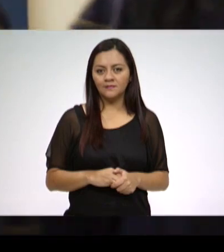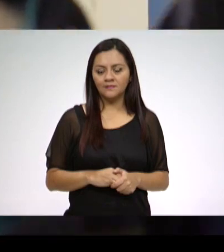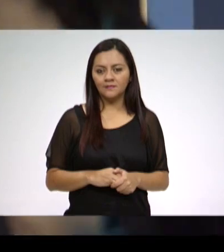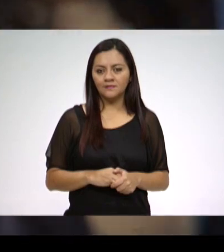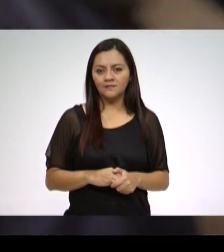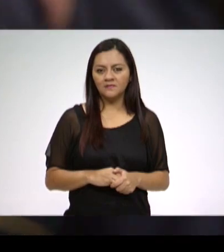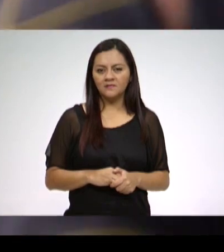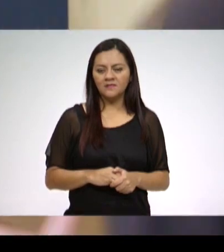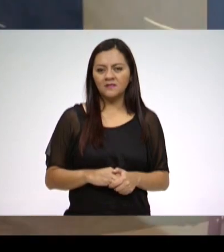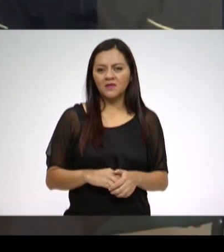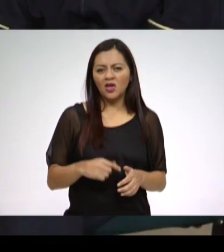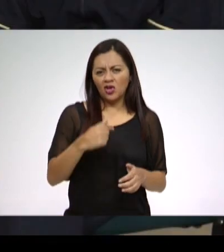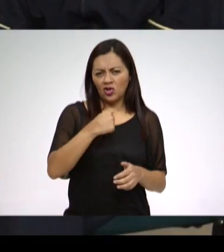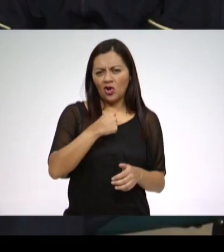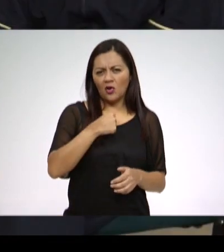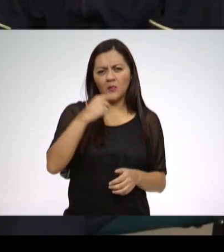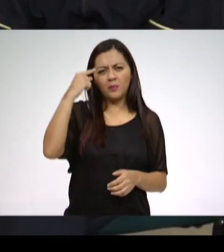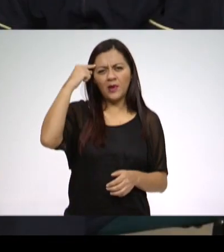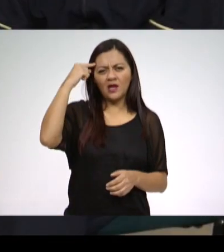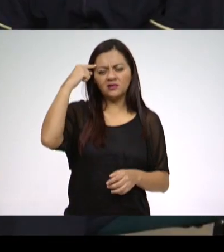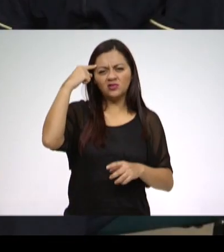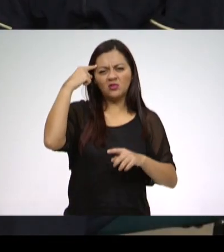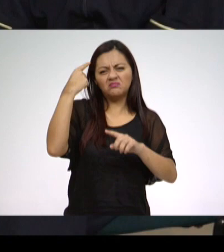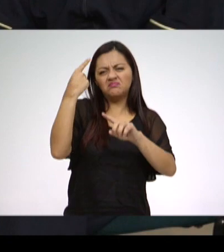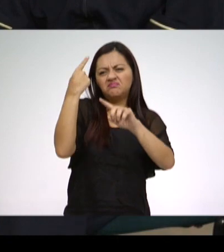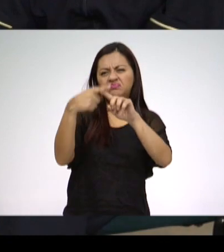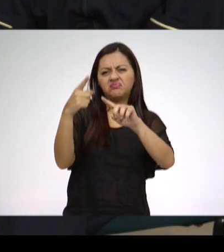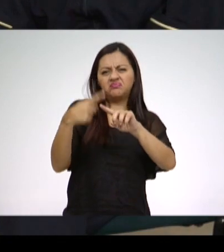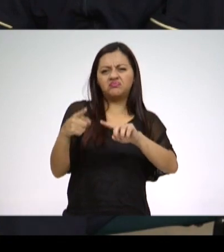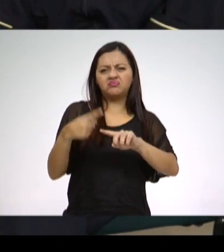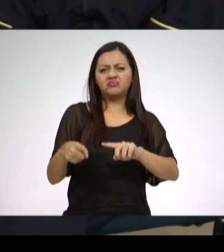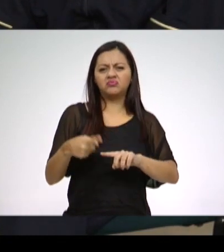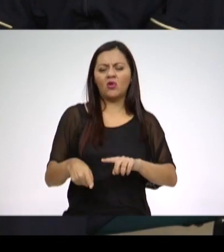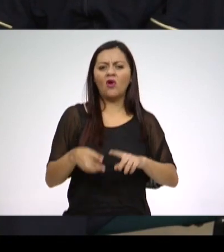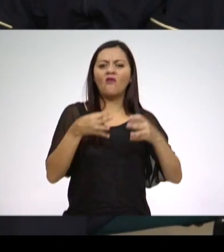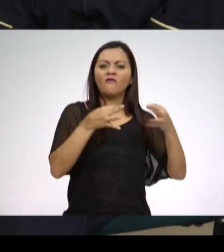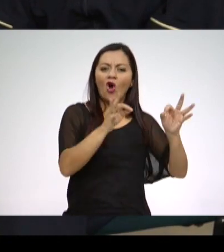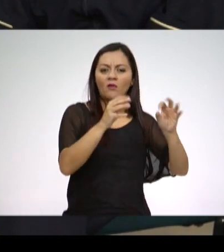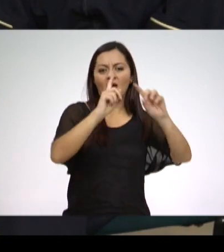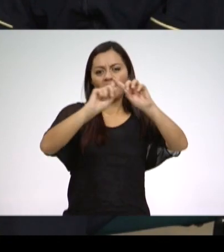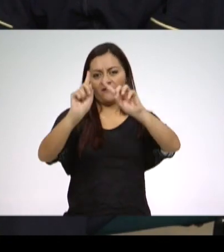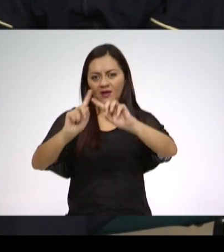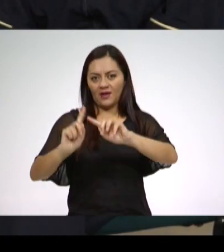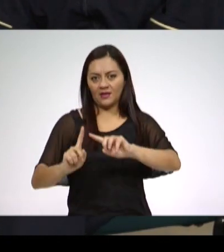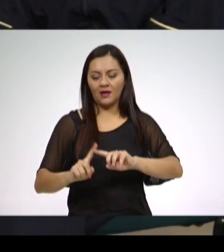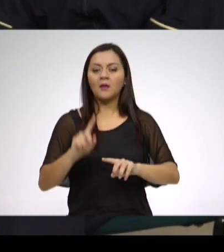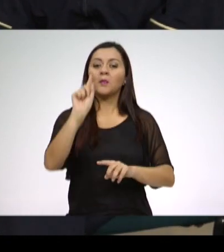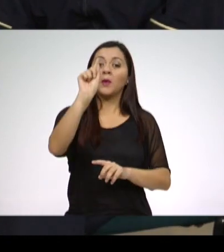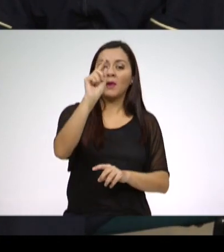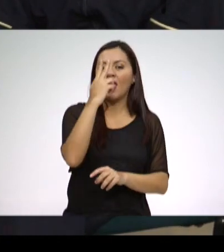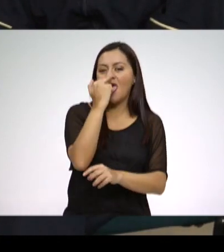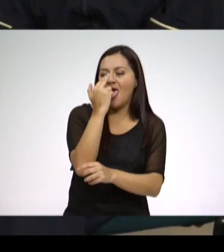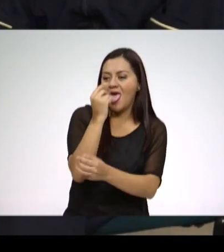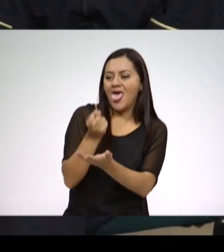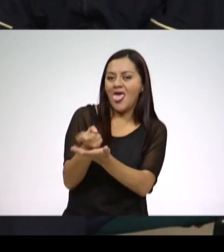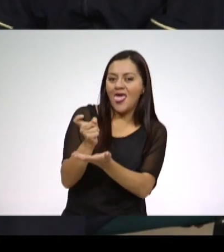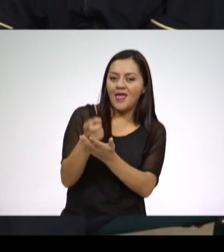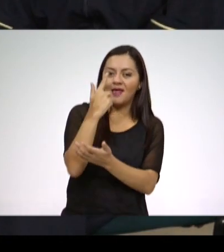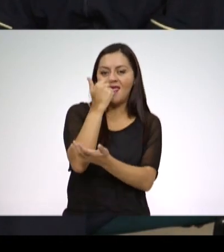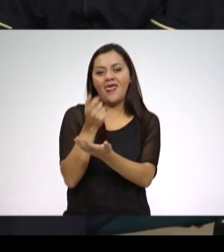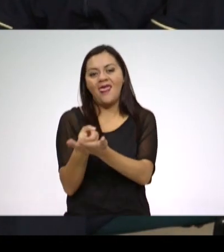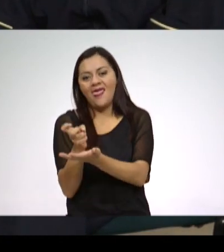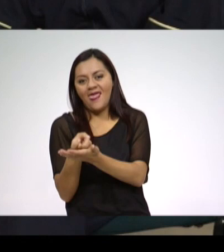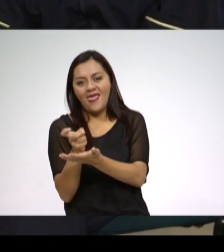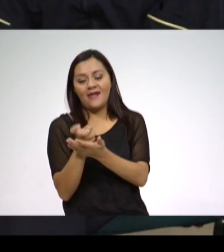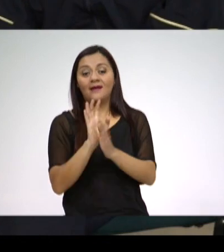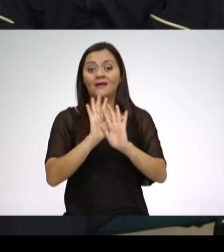Creo que muchas veces pueden existir formas de bullying que se hicieron primero como un chiste, pero que ya llegó a convertirse en